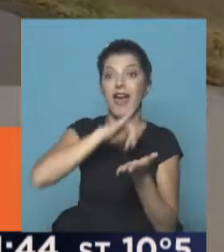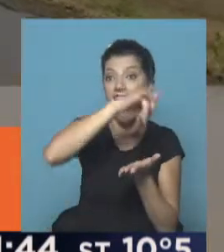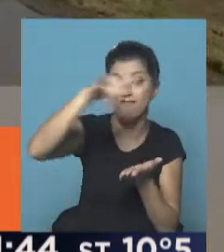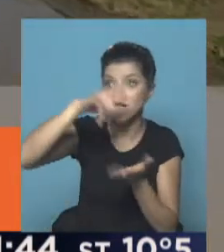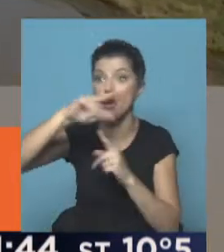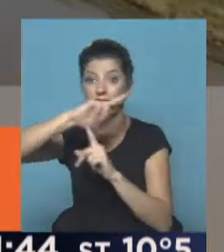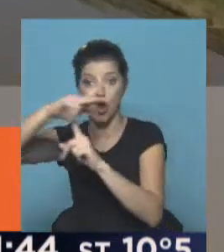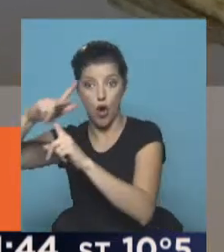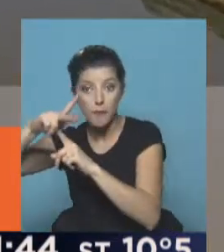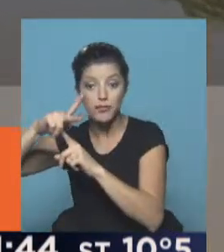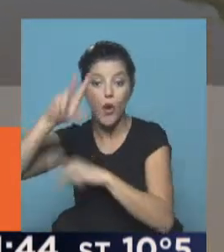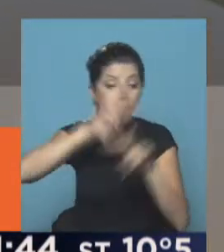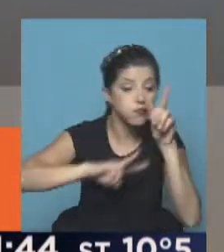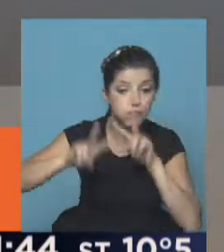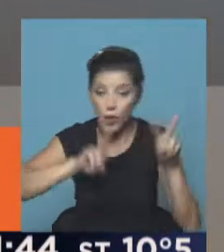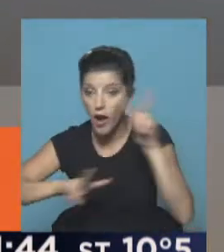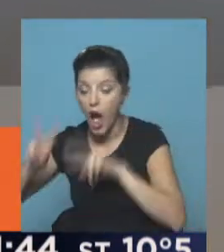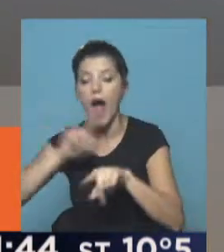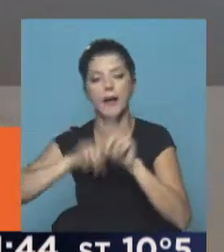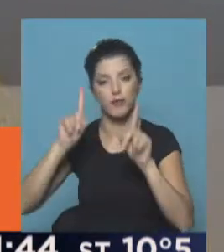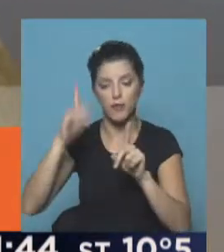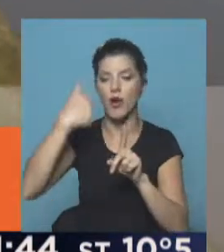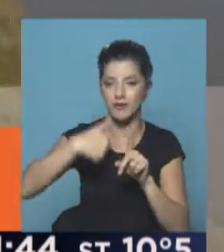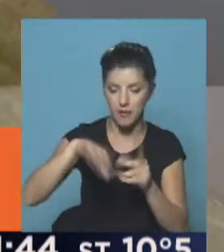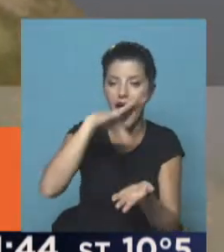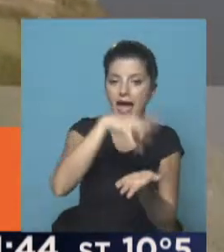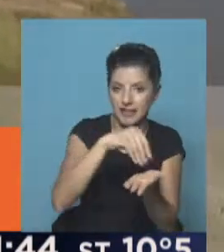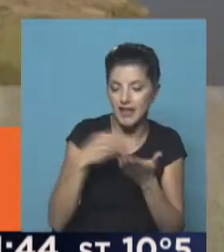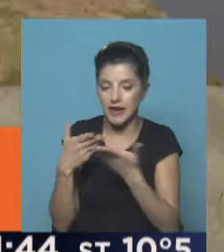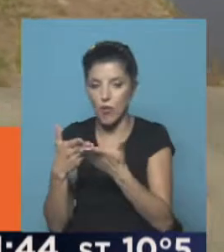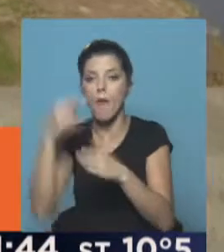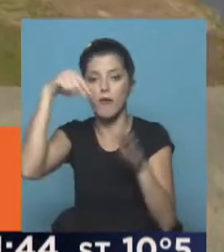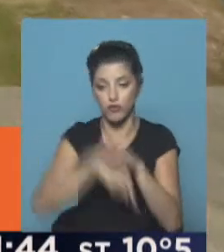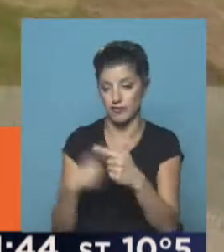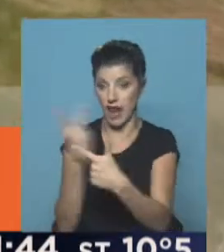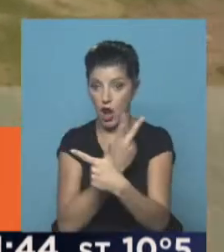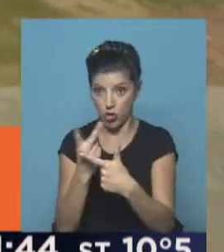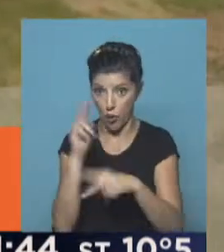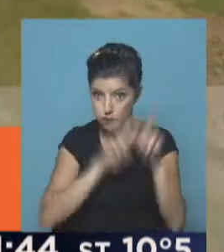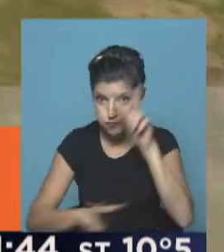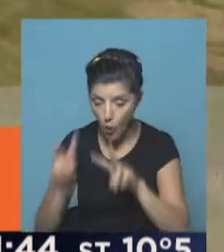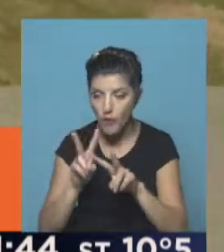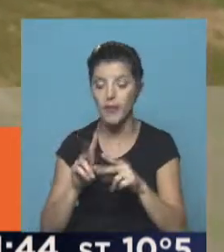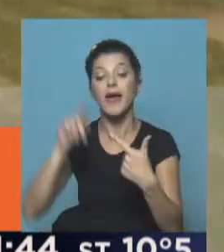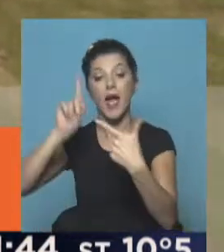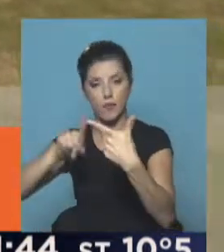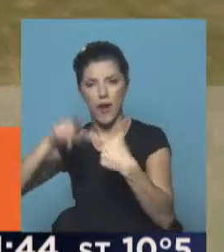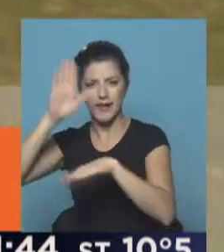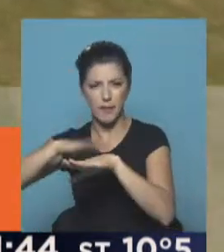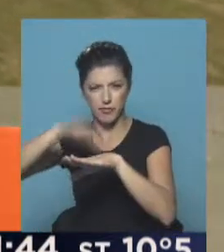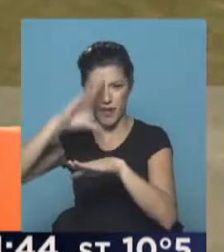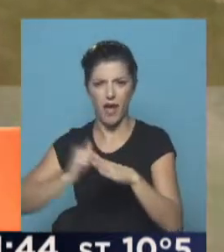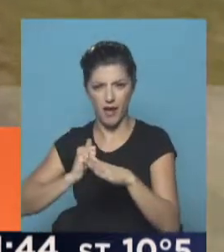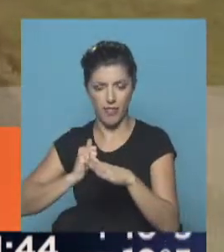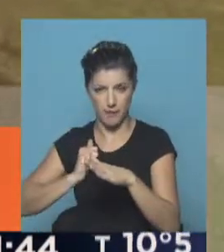al comité de emergencia, en tanto que se intensificarán los rastrillajes por agua y por tierra, en este último caso a cargo de la Gendarmería Nacional. El